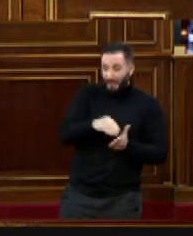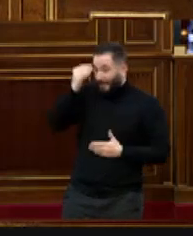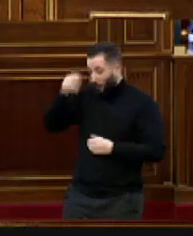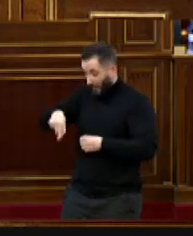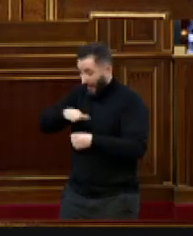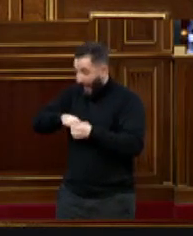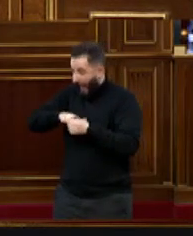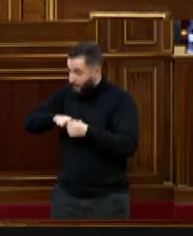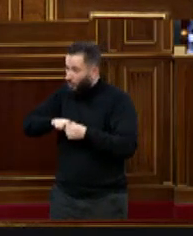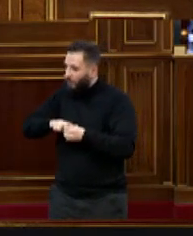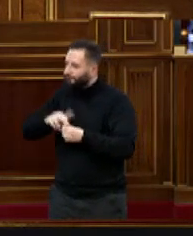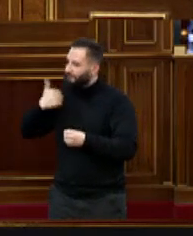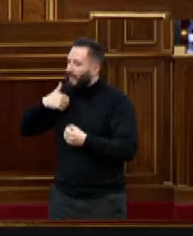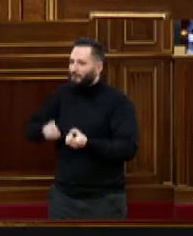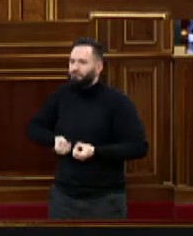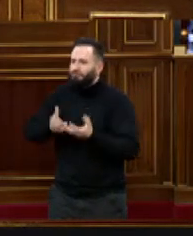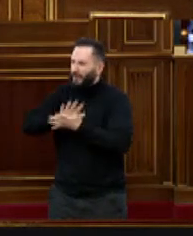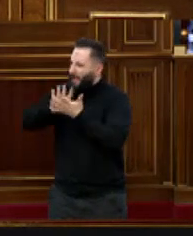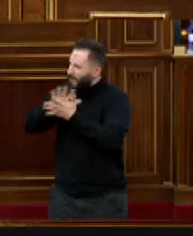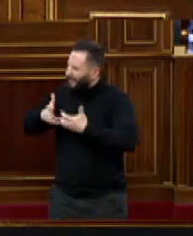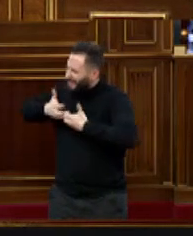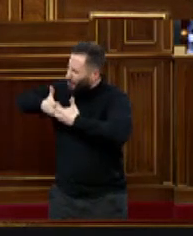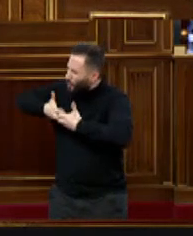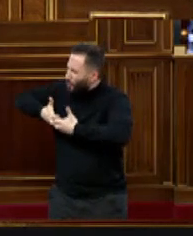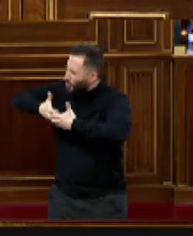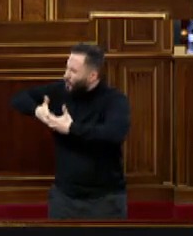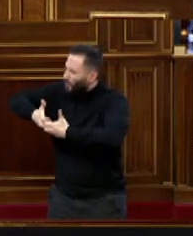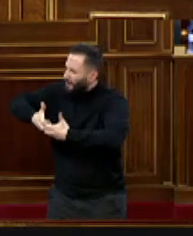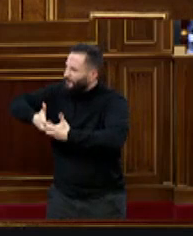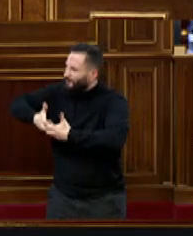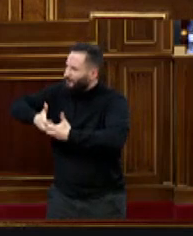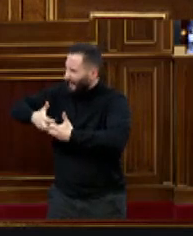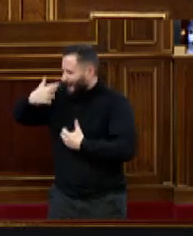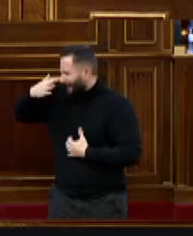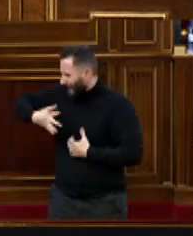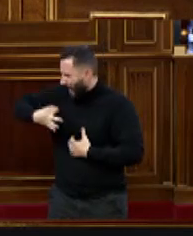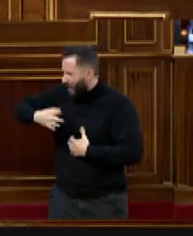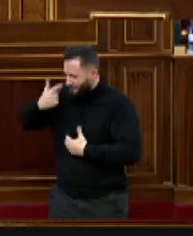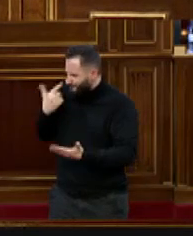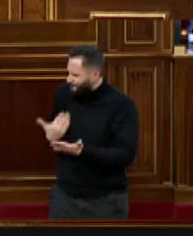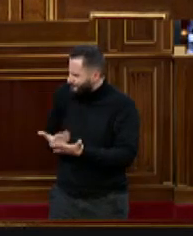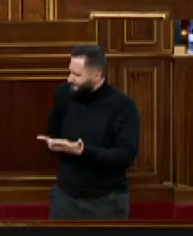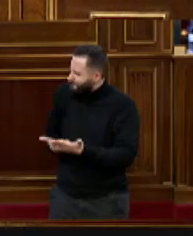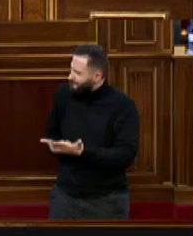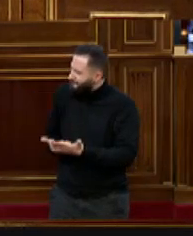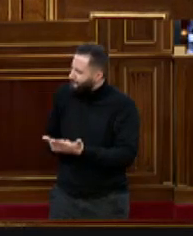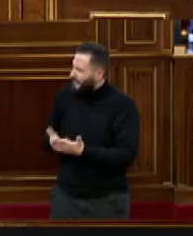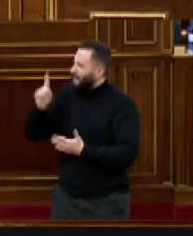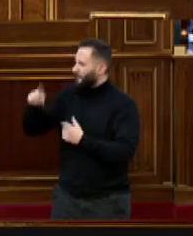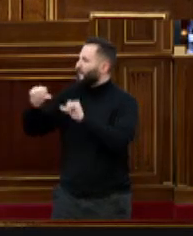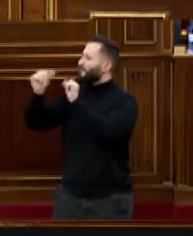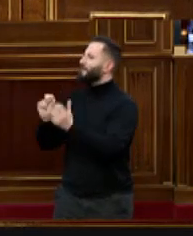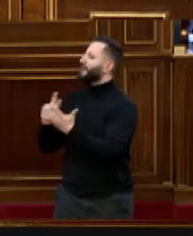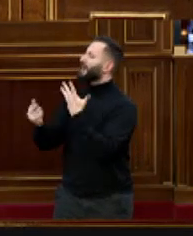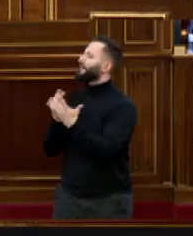se ha dado y se ha dado de una manera además muy real y muy certera y muy y muy transparente verdad